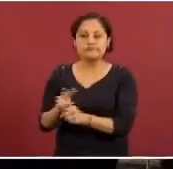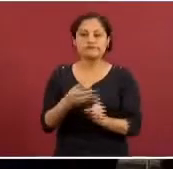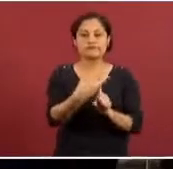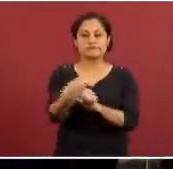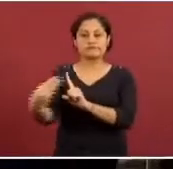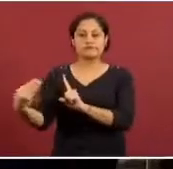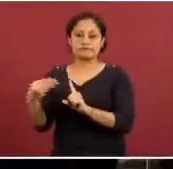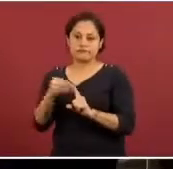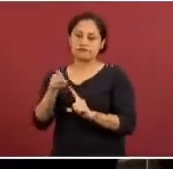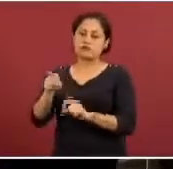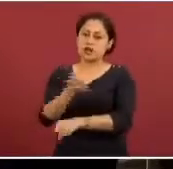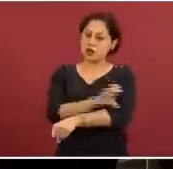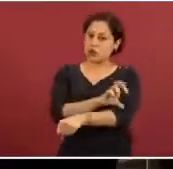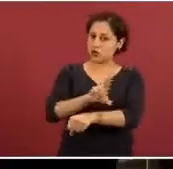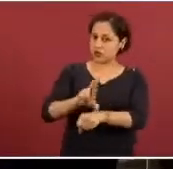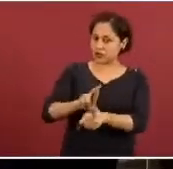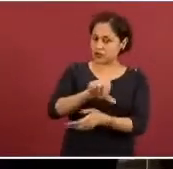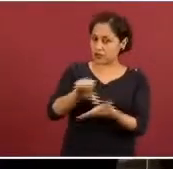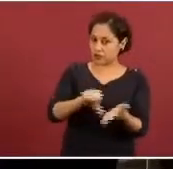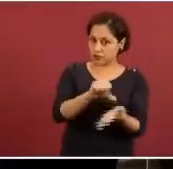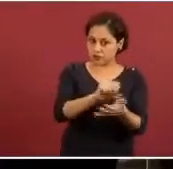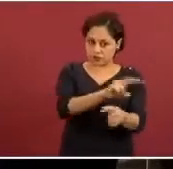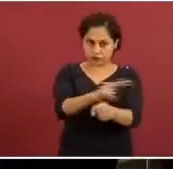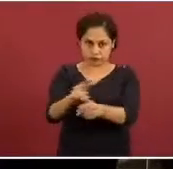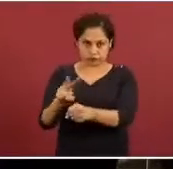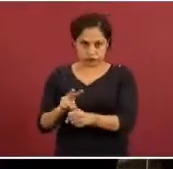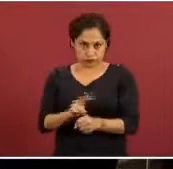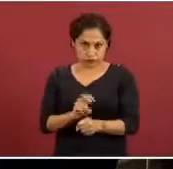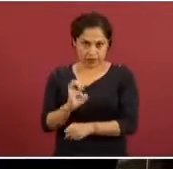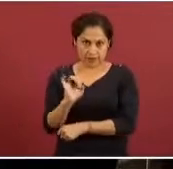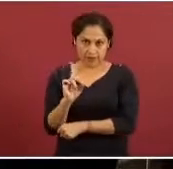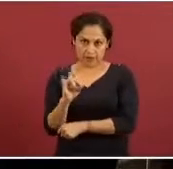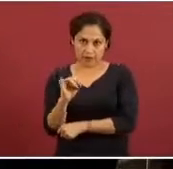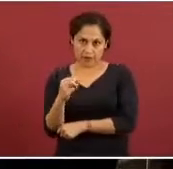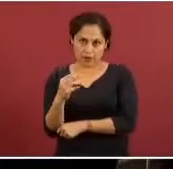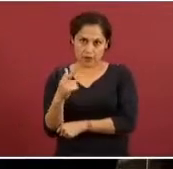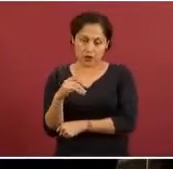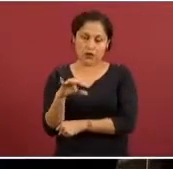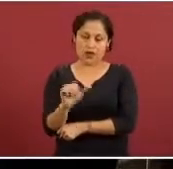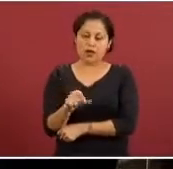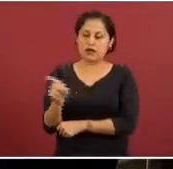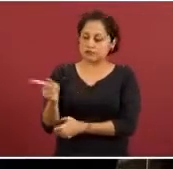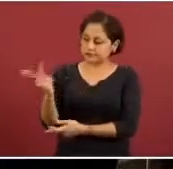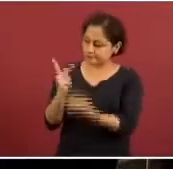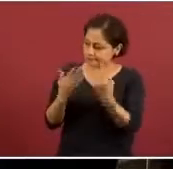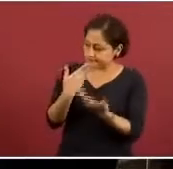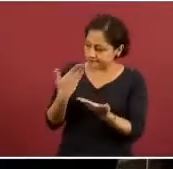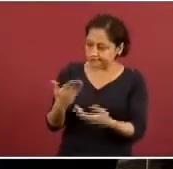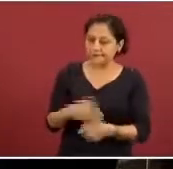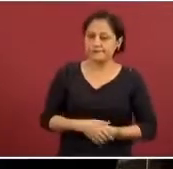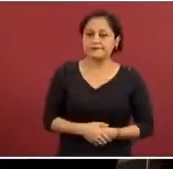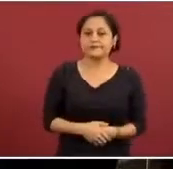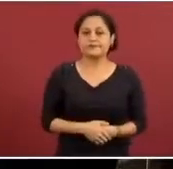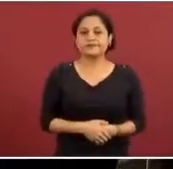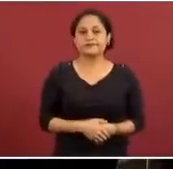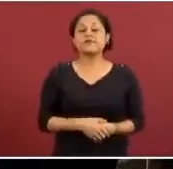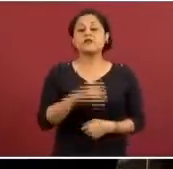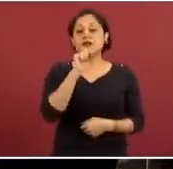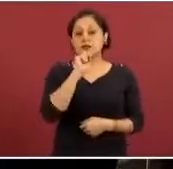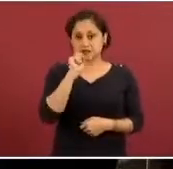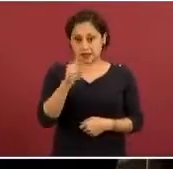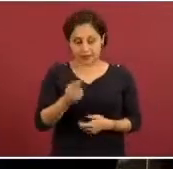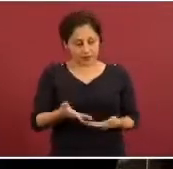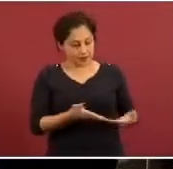Inteligencia Epidemiológica y Sanitaria en la Dirección General de Epidemiología. Bienvenida, doctora. Y aquí, en la sección de los